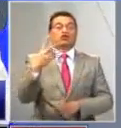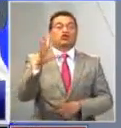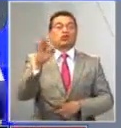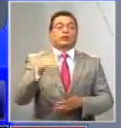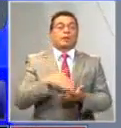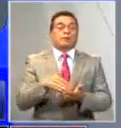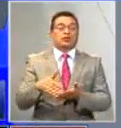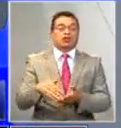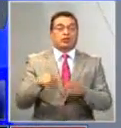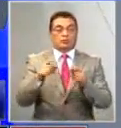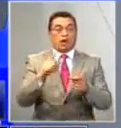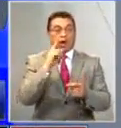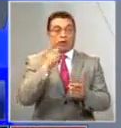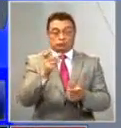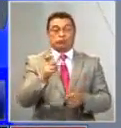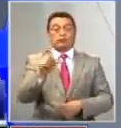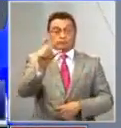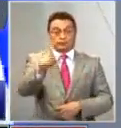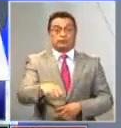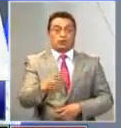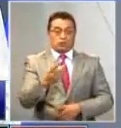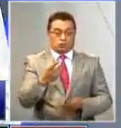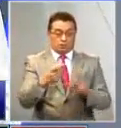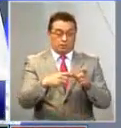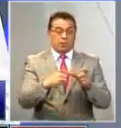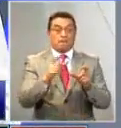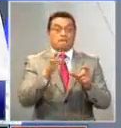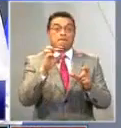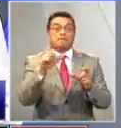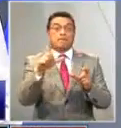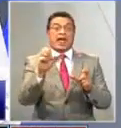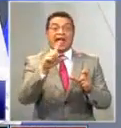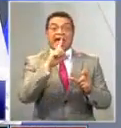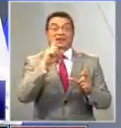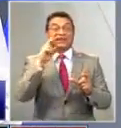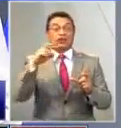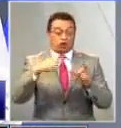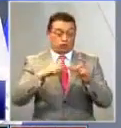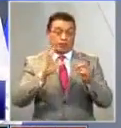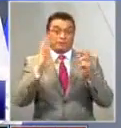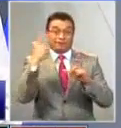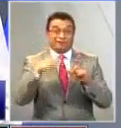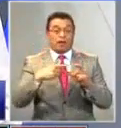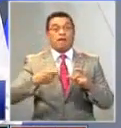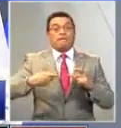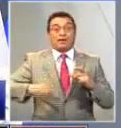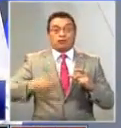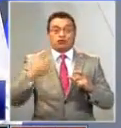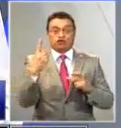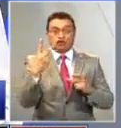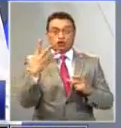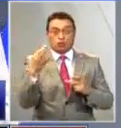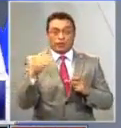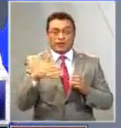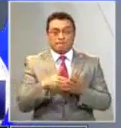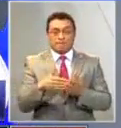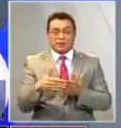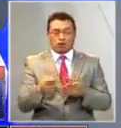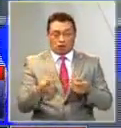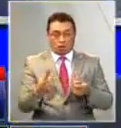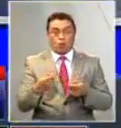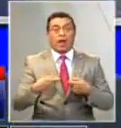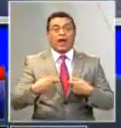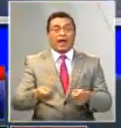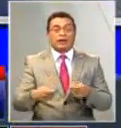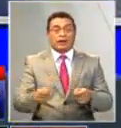Porque tenía una tarjeta Platinum que se la dan a los clientes que gastan esa cantidad o que apuestan esa 150 cantidad. 150 millones. 150 millones de pesos había gastado en